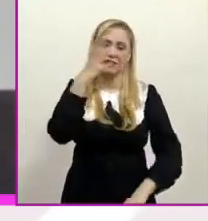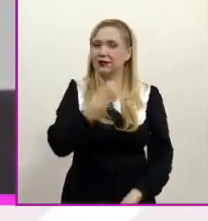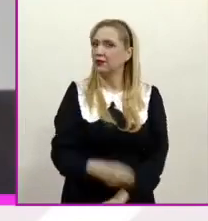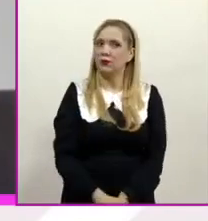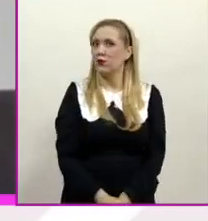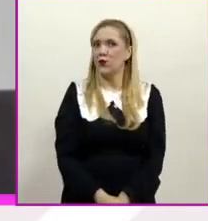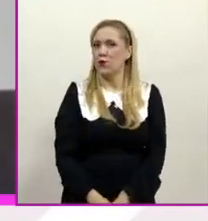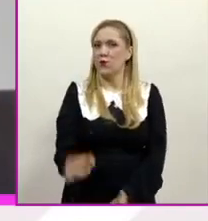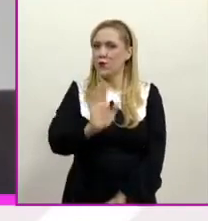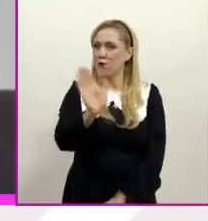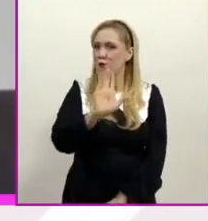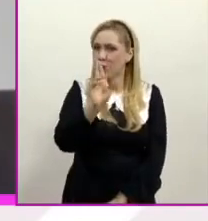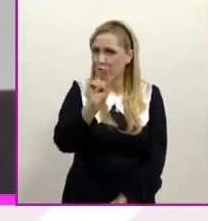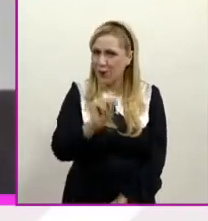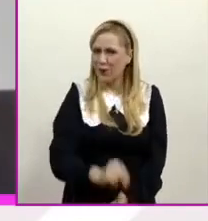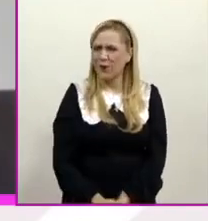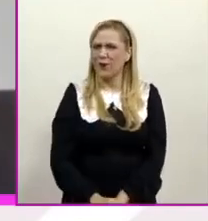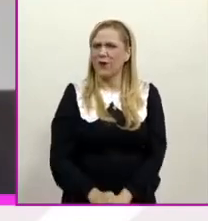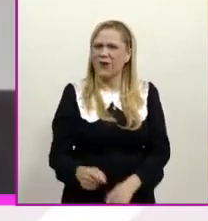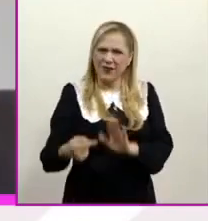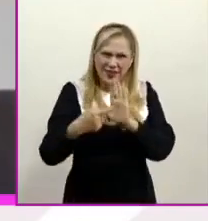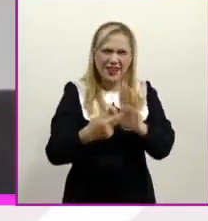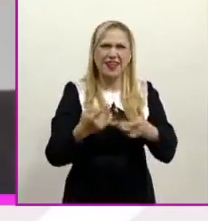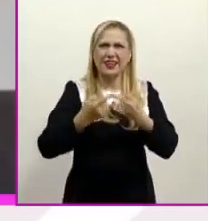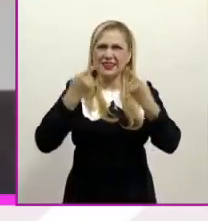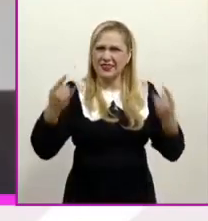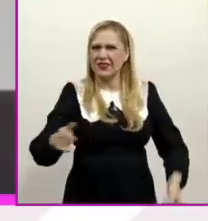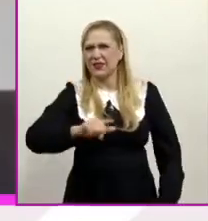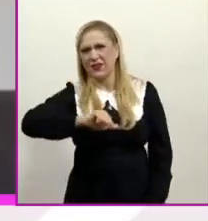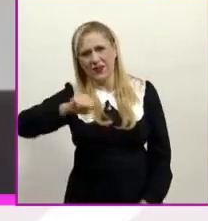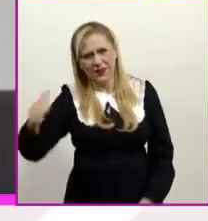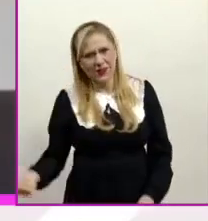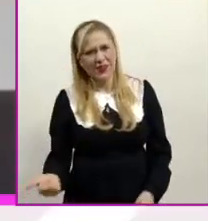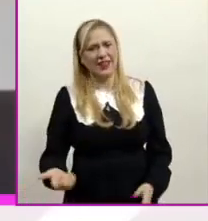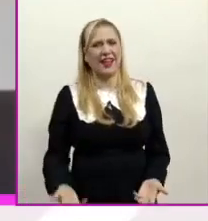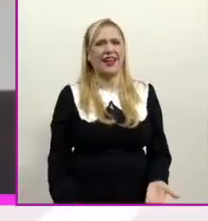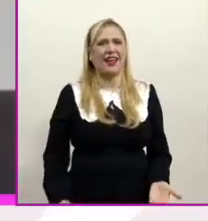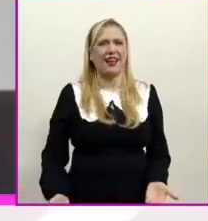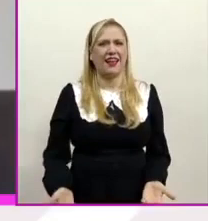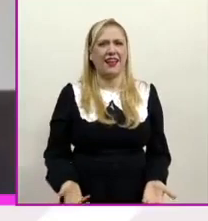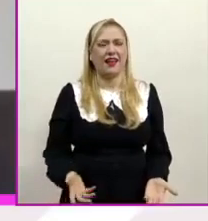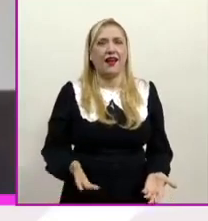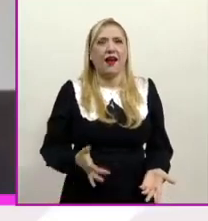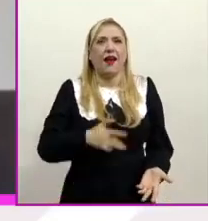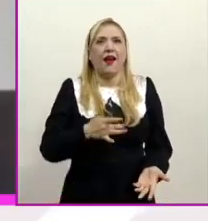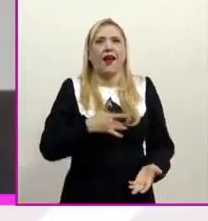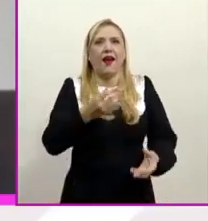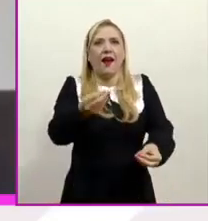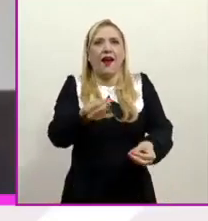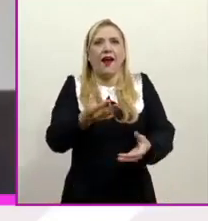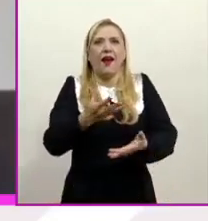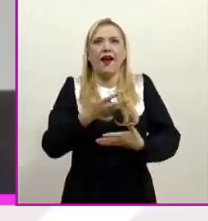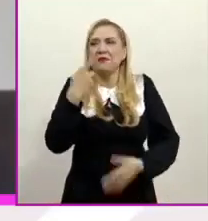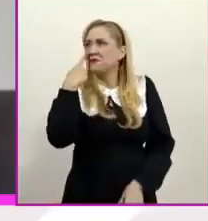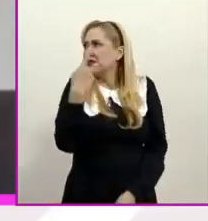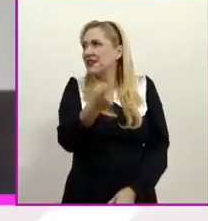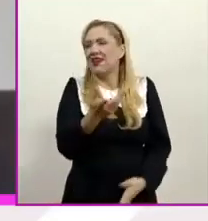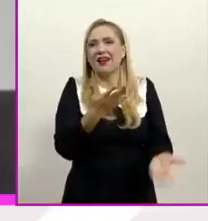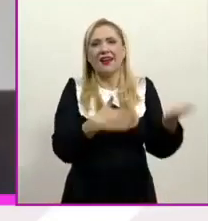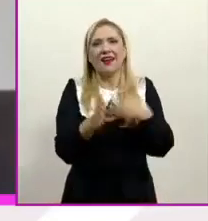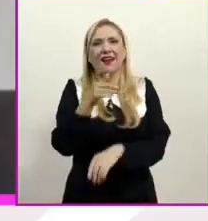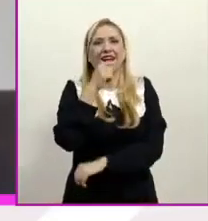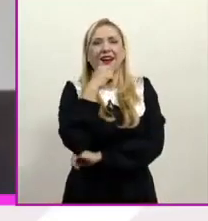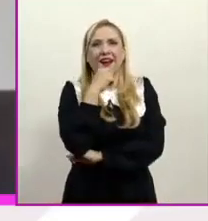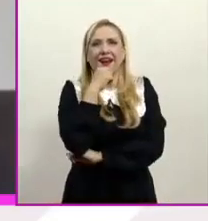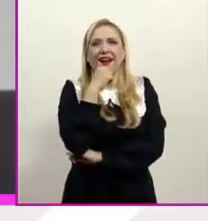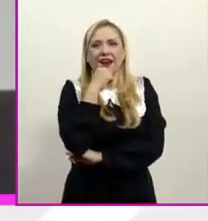no. Estamos contando una sola historia. También necesitamos historias que inspiren, historias que sean para otros. Luego, ¿por qué